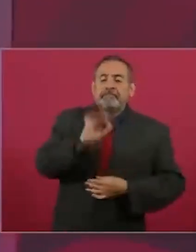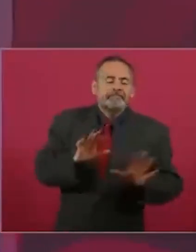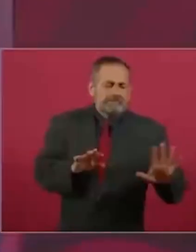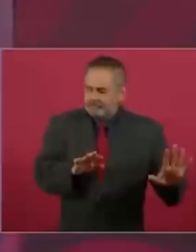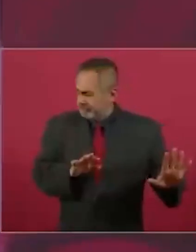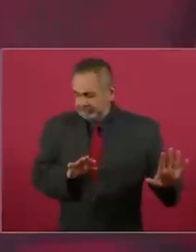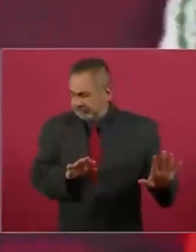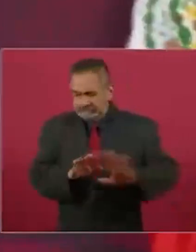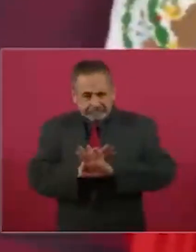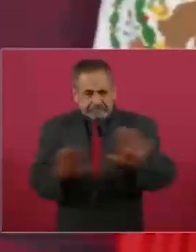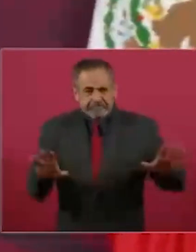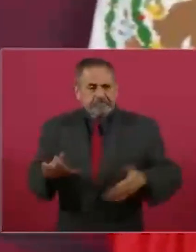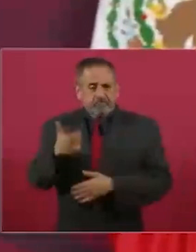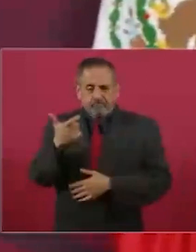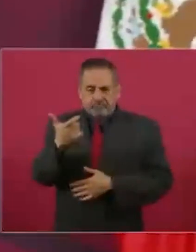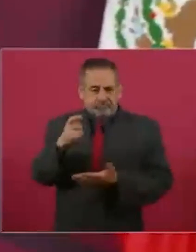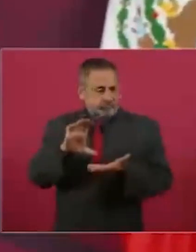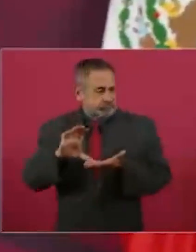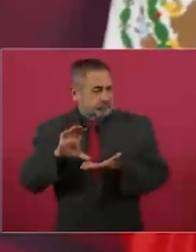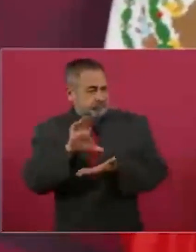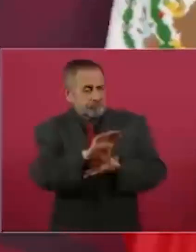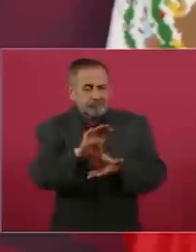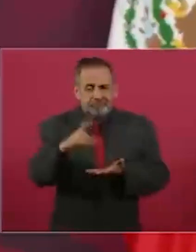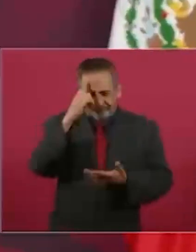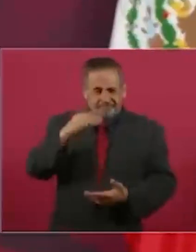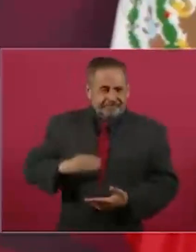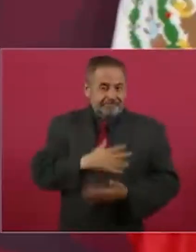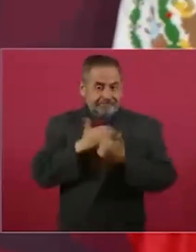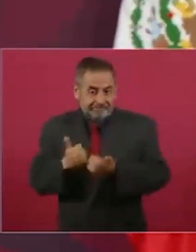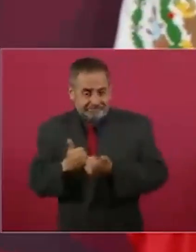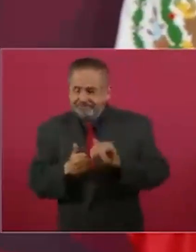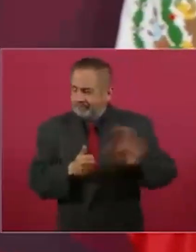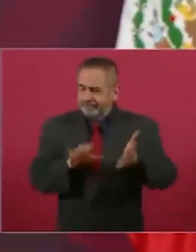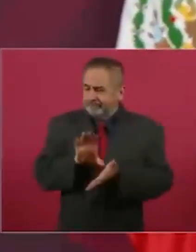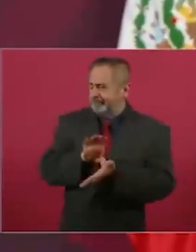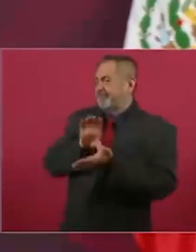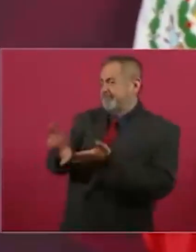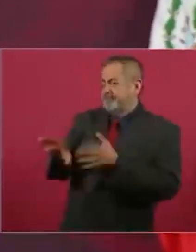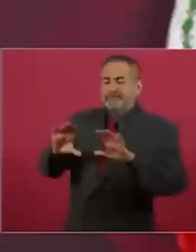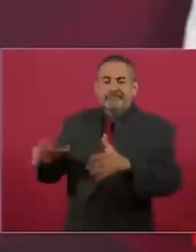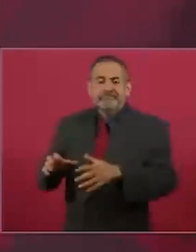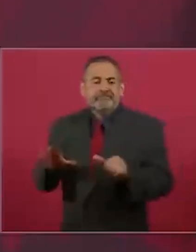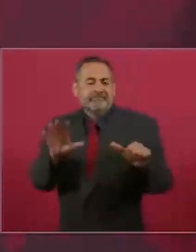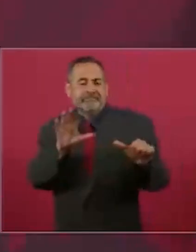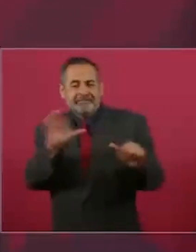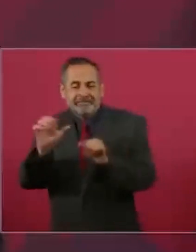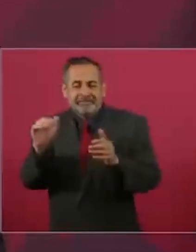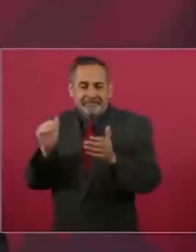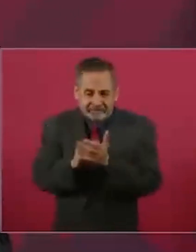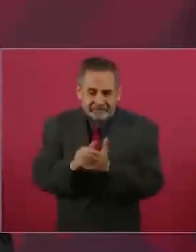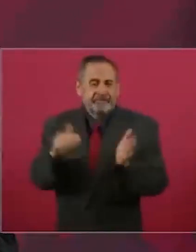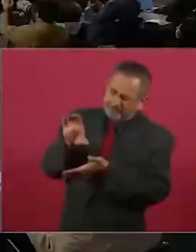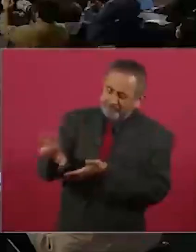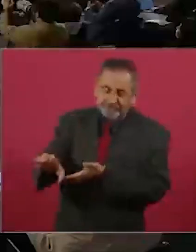el mandatario señaló que los bancos privados se sintieron ofendidos, lo anterior porque en gobiernos pasados se sentían con poder absoluto. Por otro